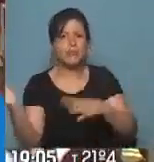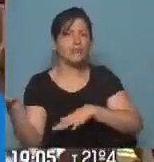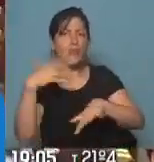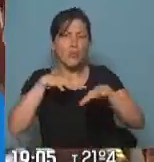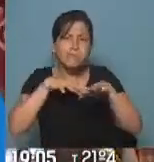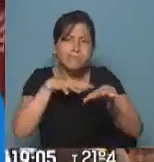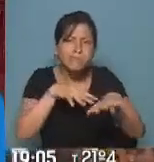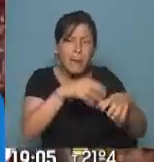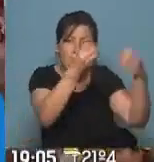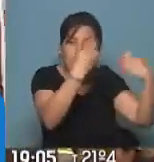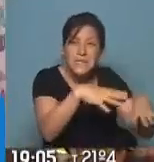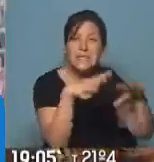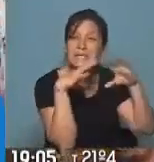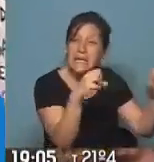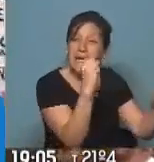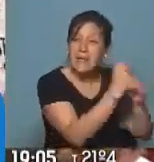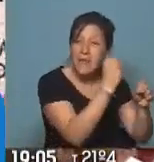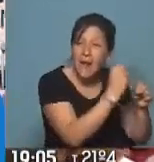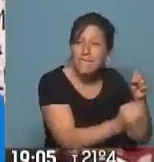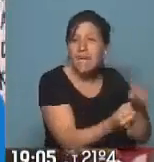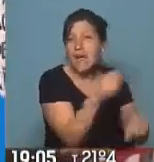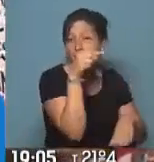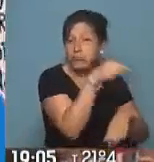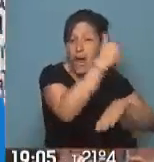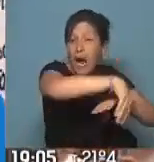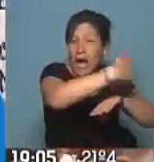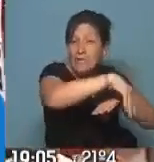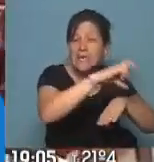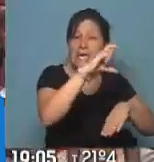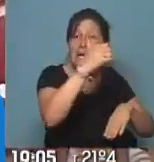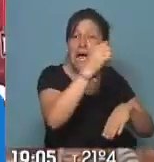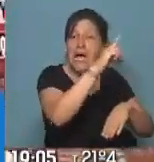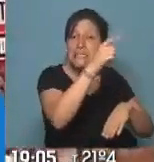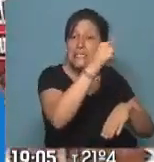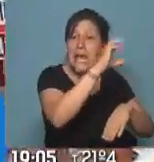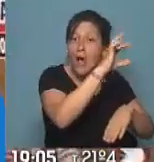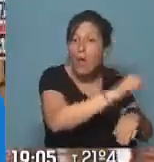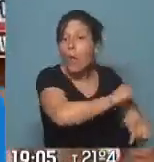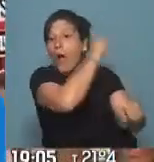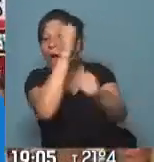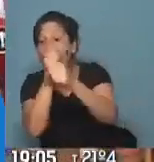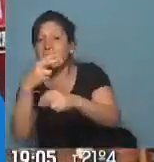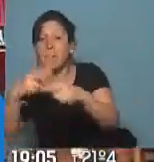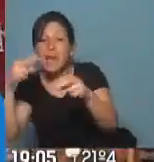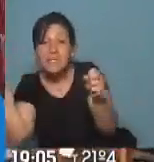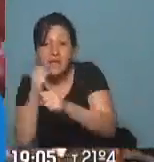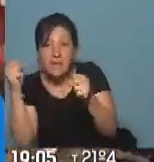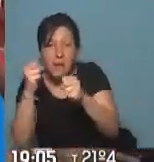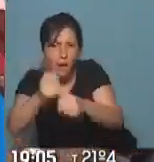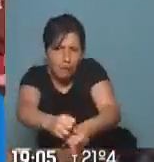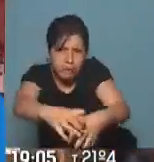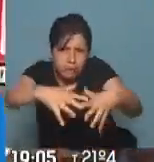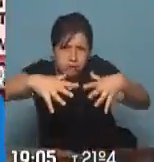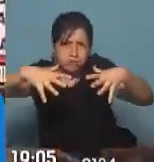la Secretaría de Trabajo, allí ubicada en la calle Callao, hasta aquí, hasta la Plaza de Mayo. Decíamos, una